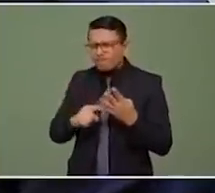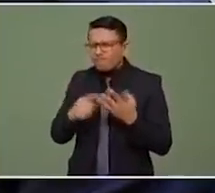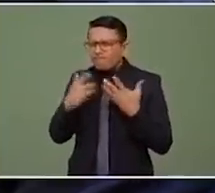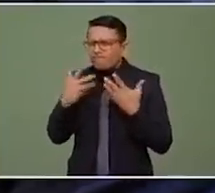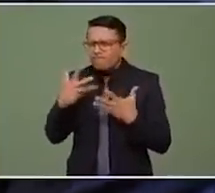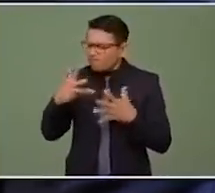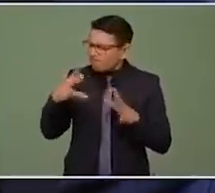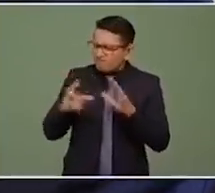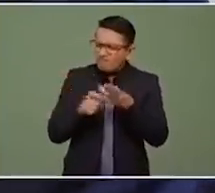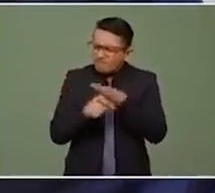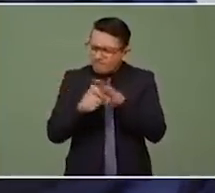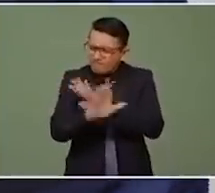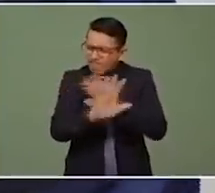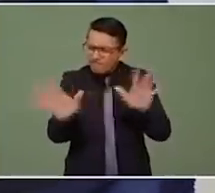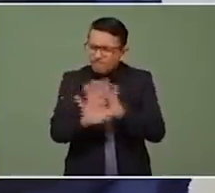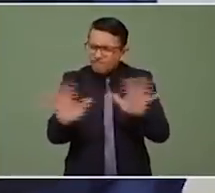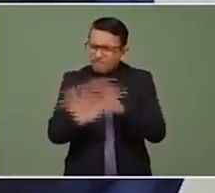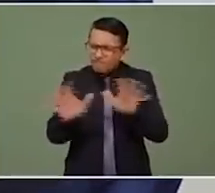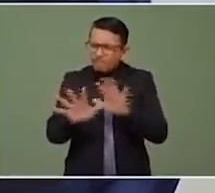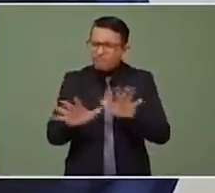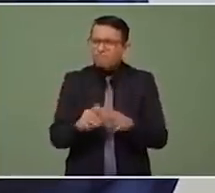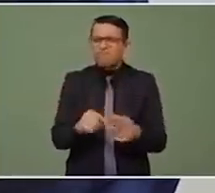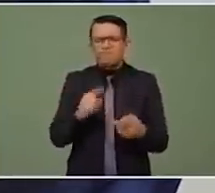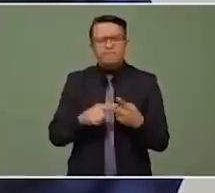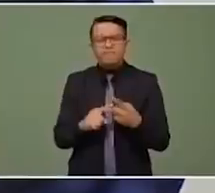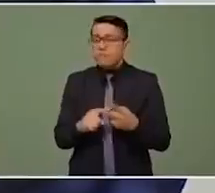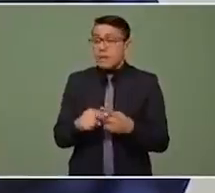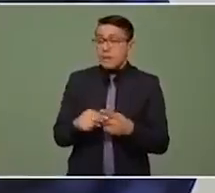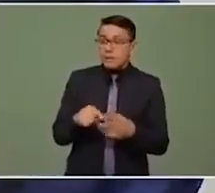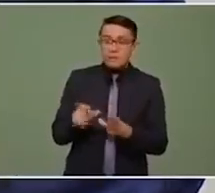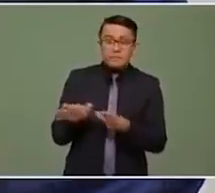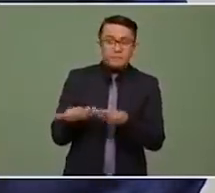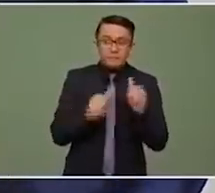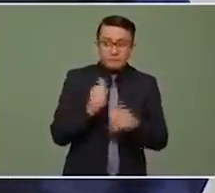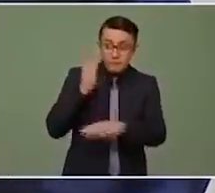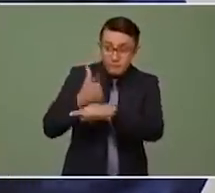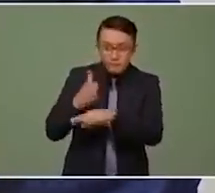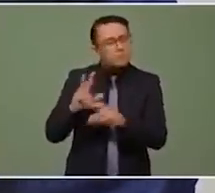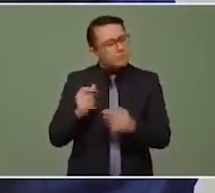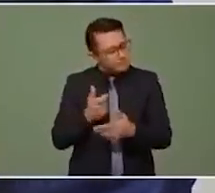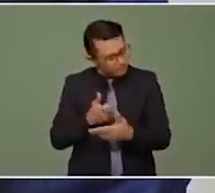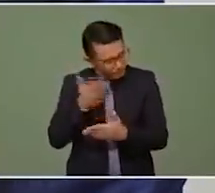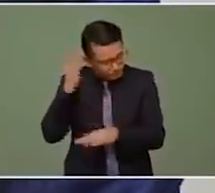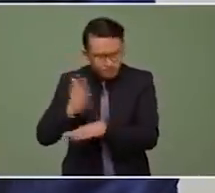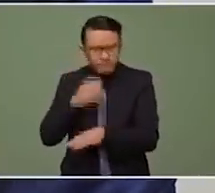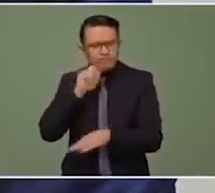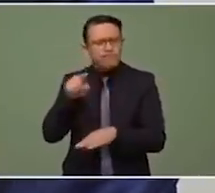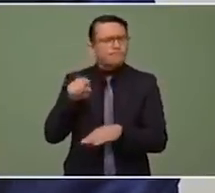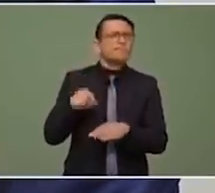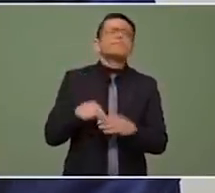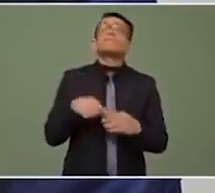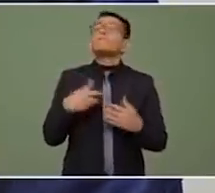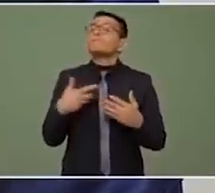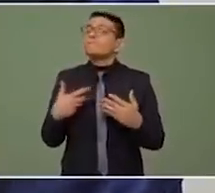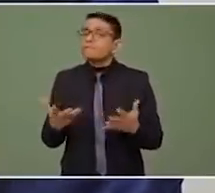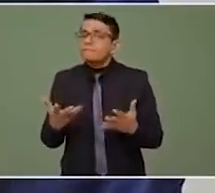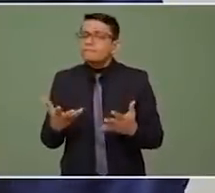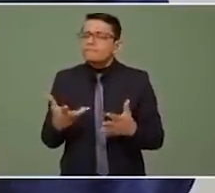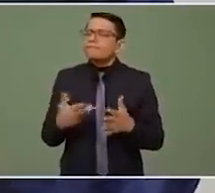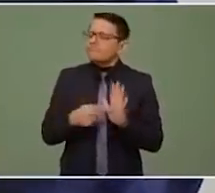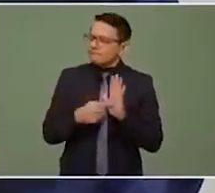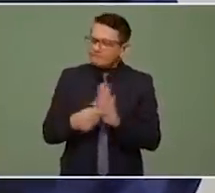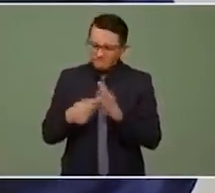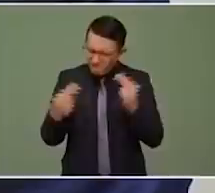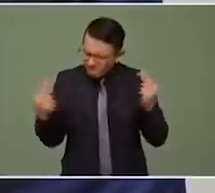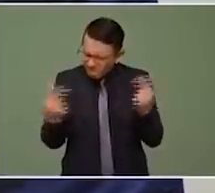corrupción y cero impunidad eso es lo que se pretende